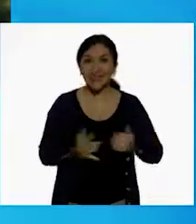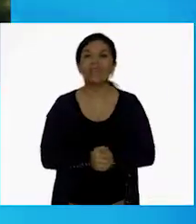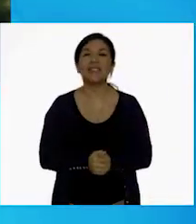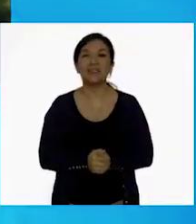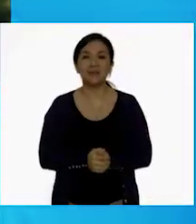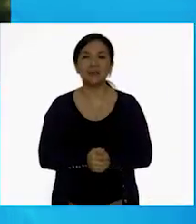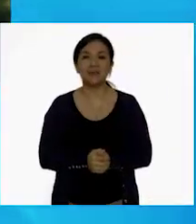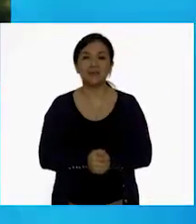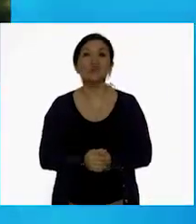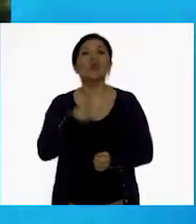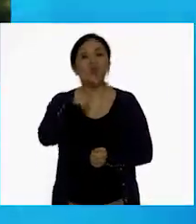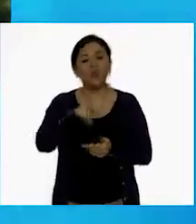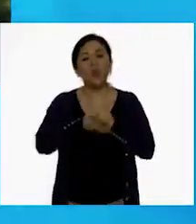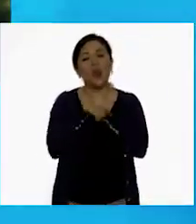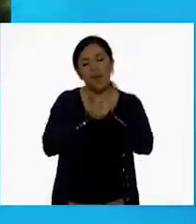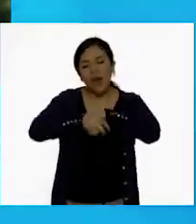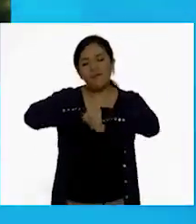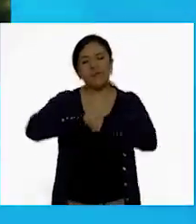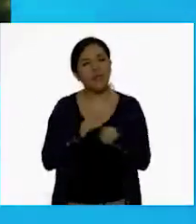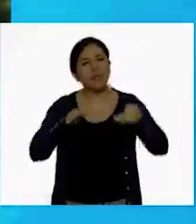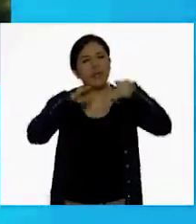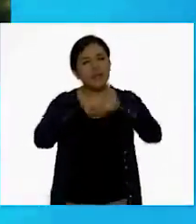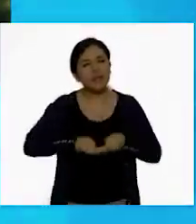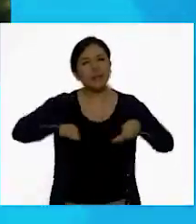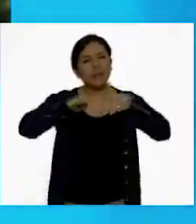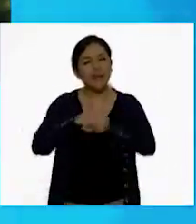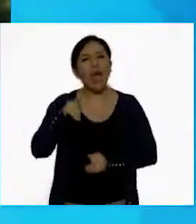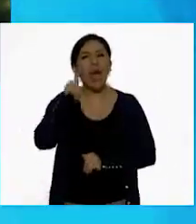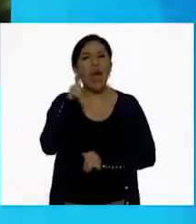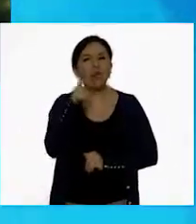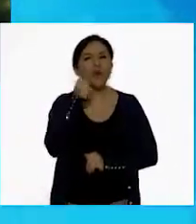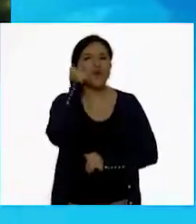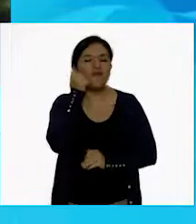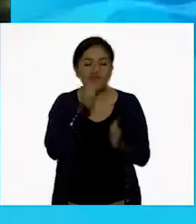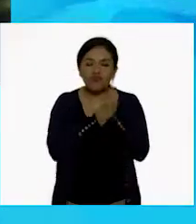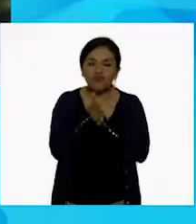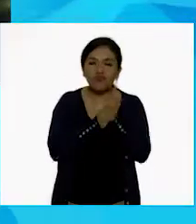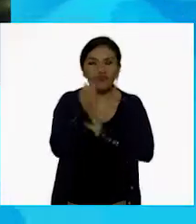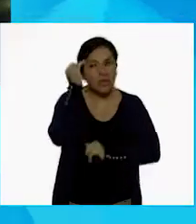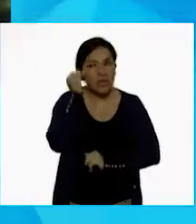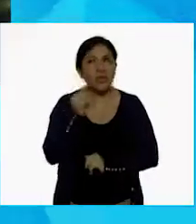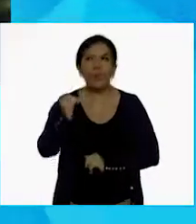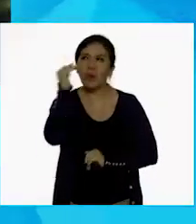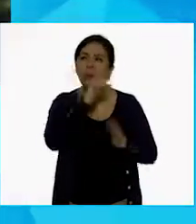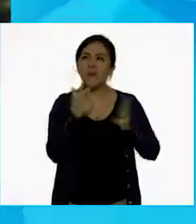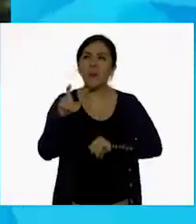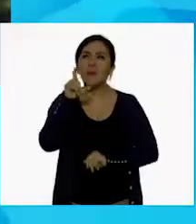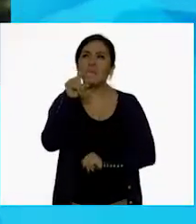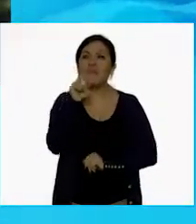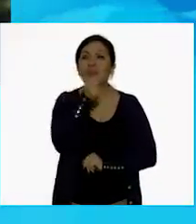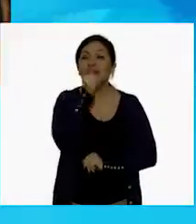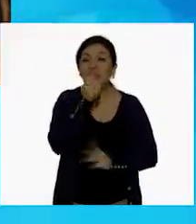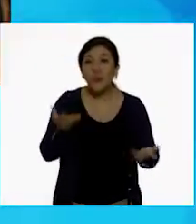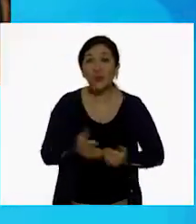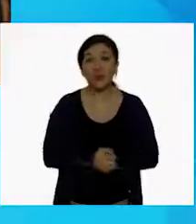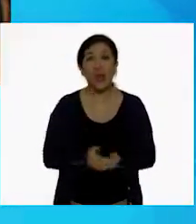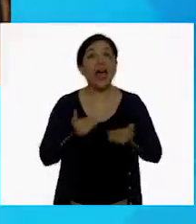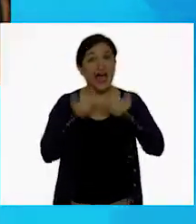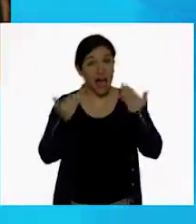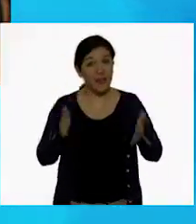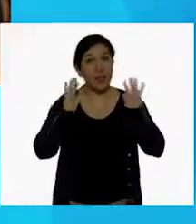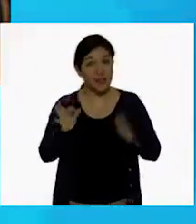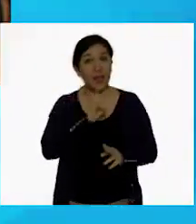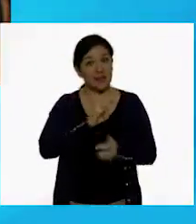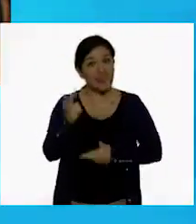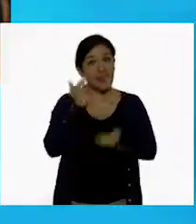cubrebocas. Lava tus manos frecuentemente con agua y con jabón por lo menos durante 20 segundos. Ahora